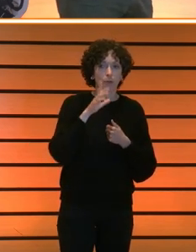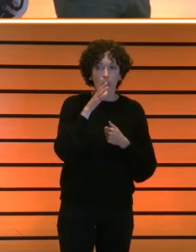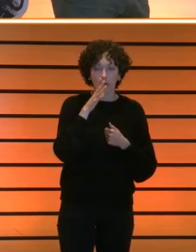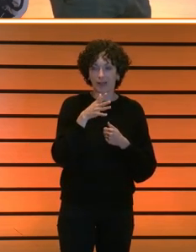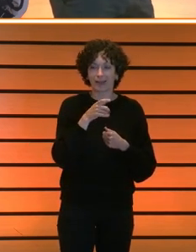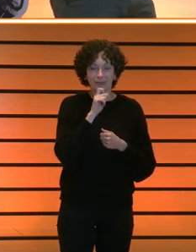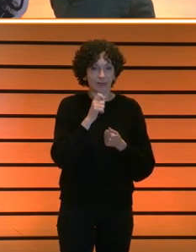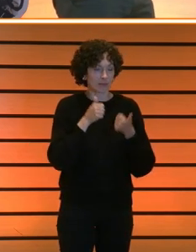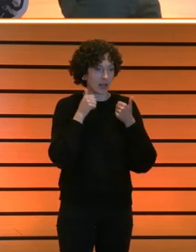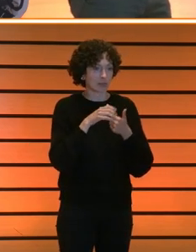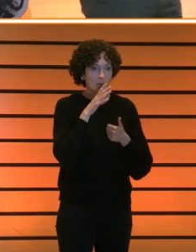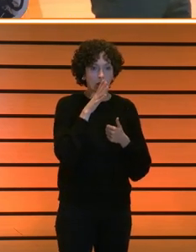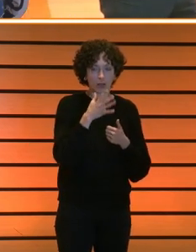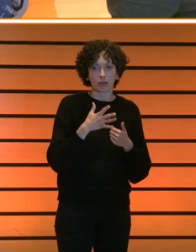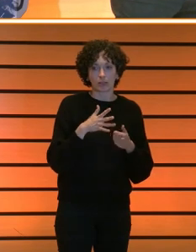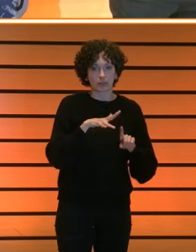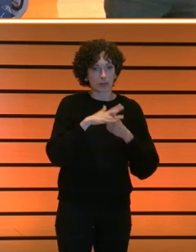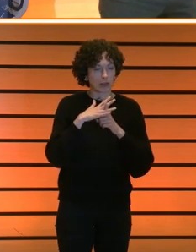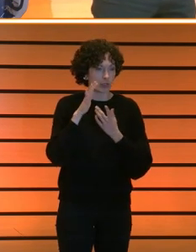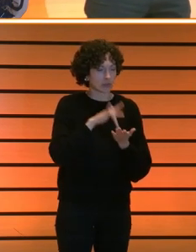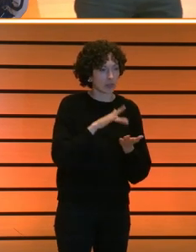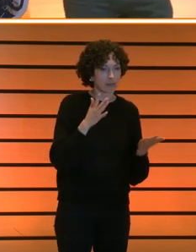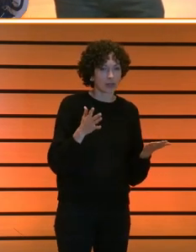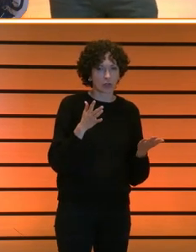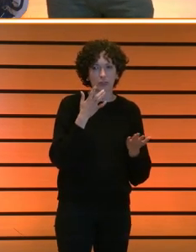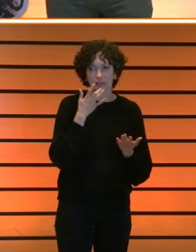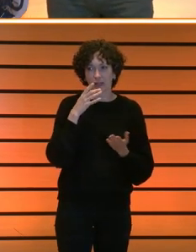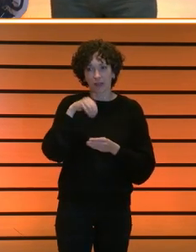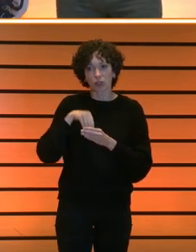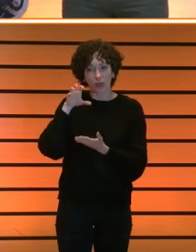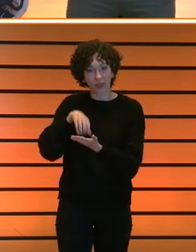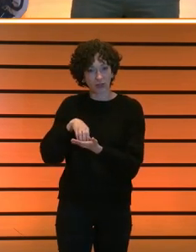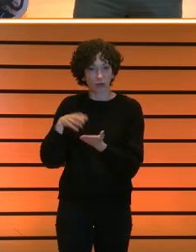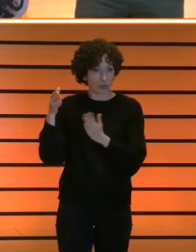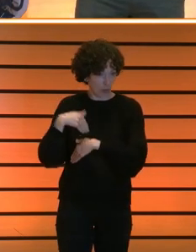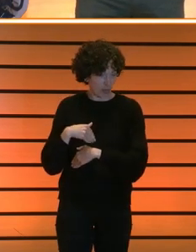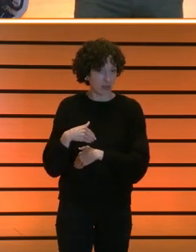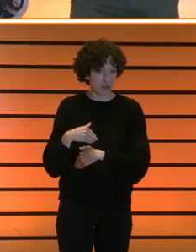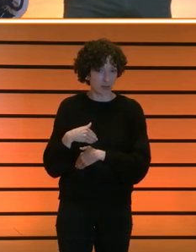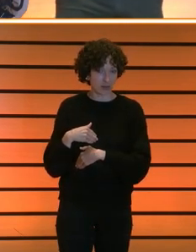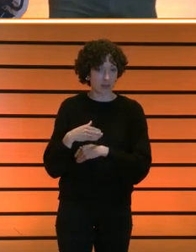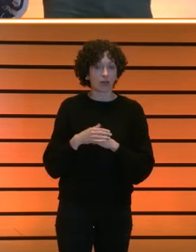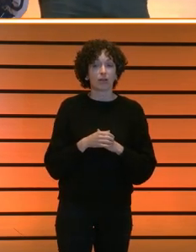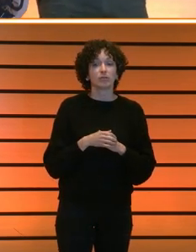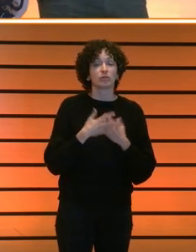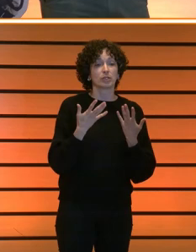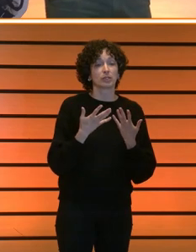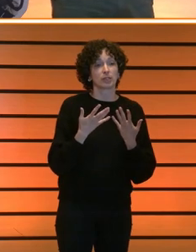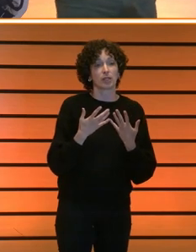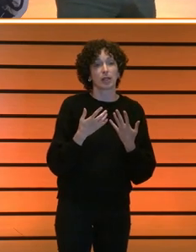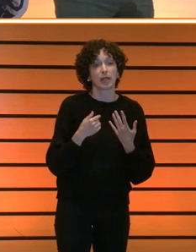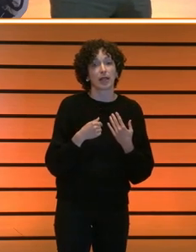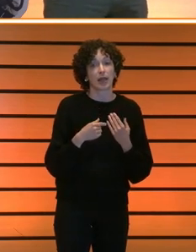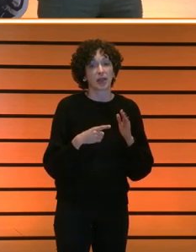que no tienes en la en una dinámica de centros entonces hay cuatro líneas básicas